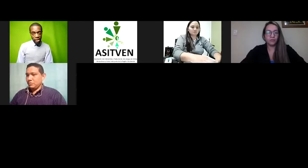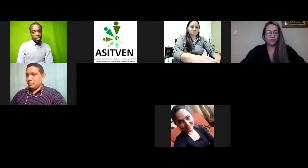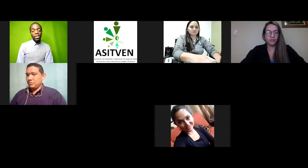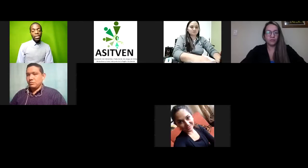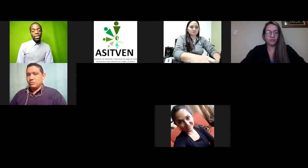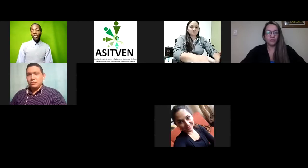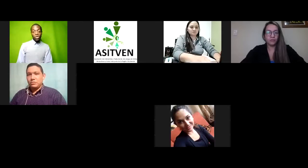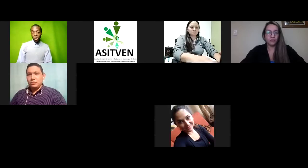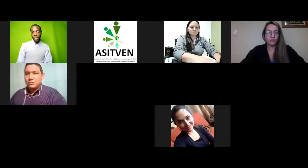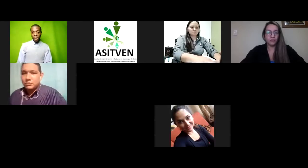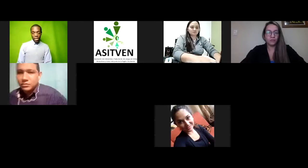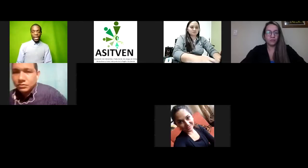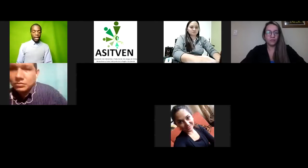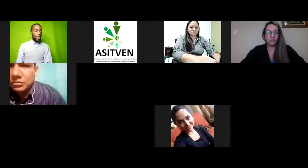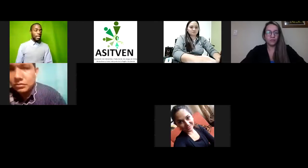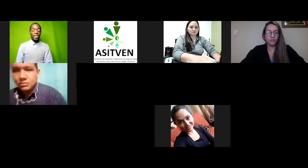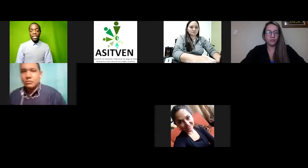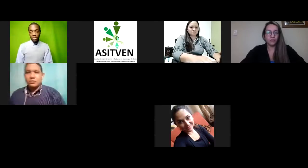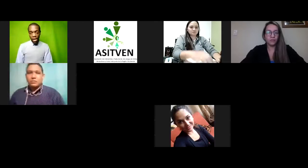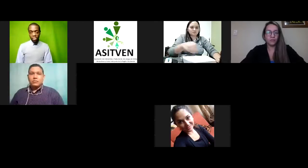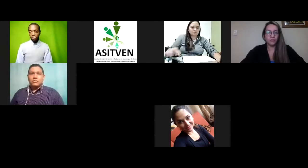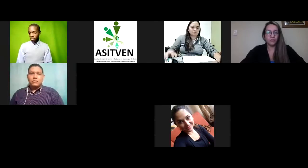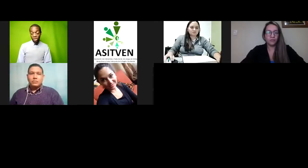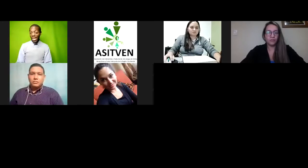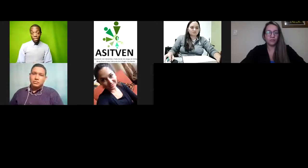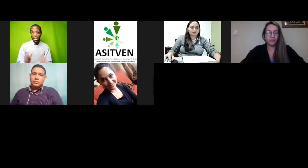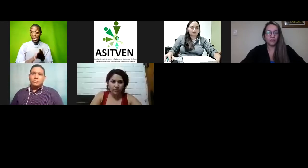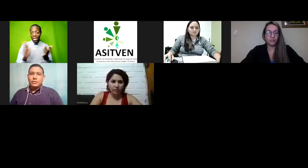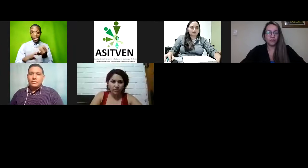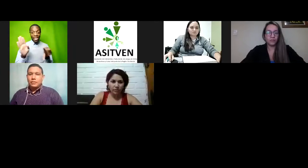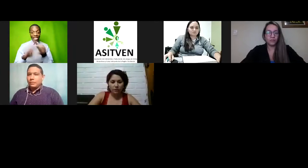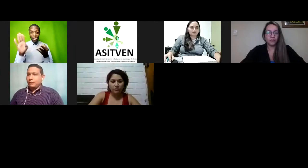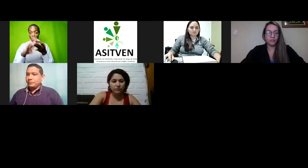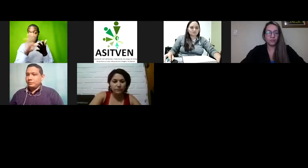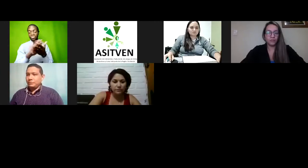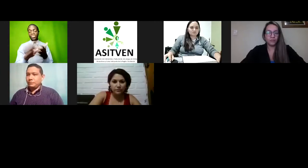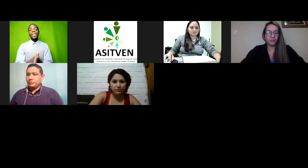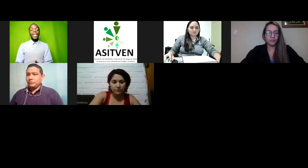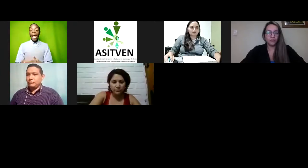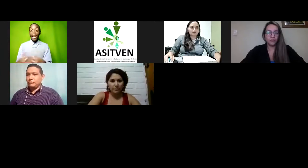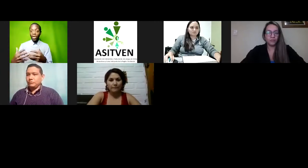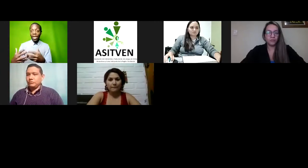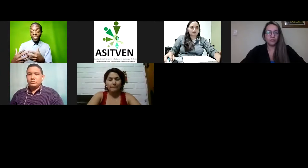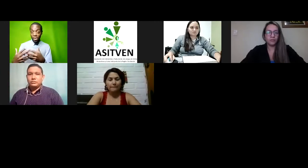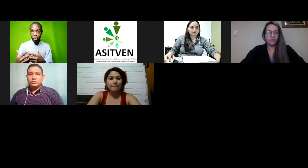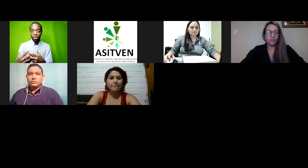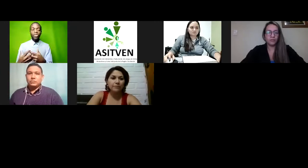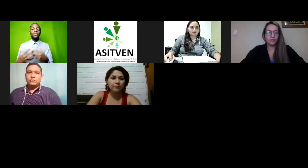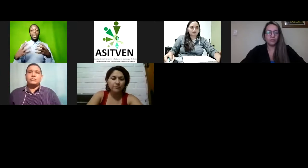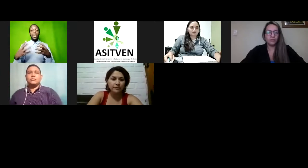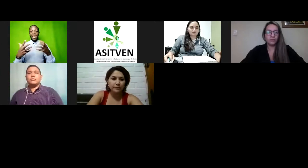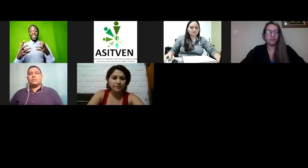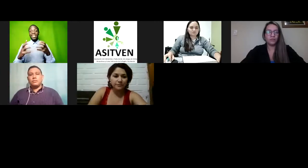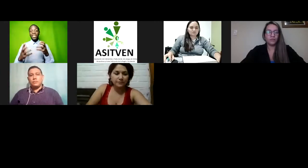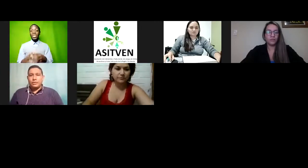¿sí? No es solo para aprender lengua de señas internacional. Si usted quiere aprender inglés, francés, chino, hágalo de este modo.